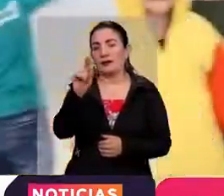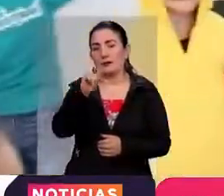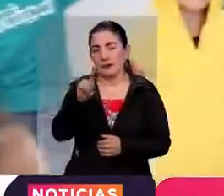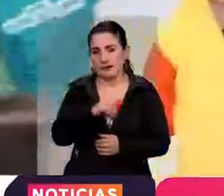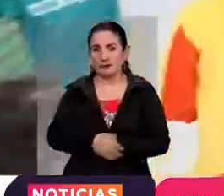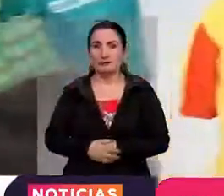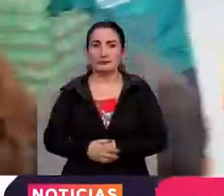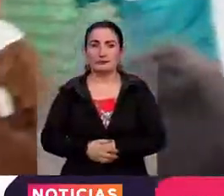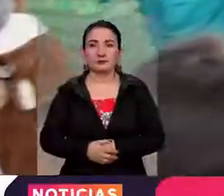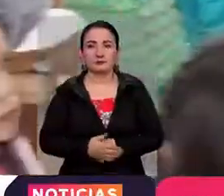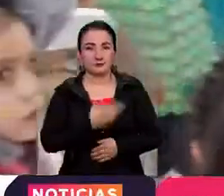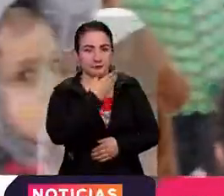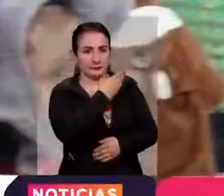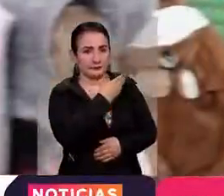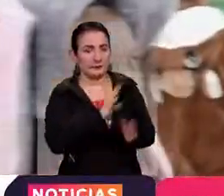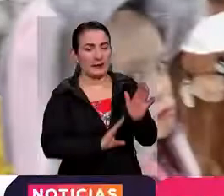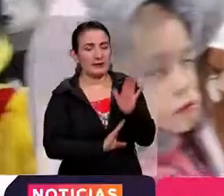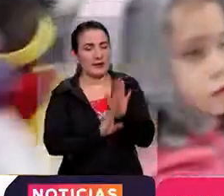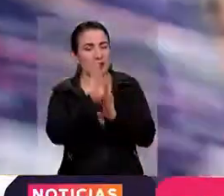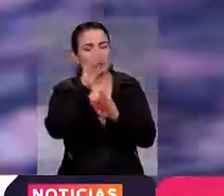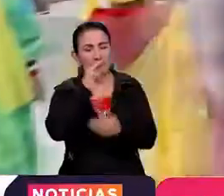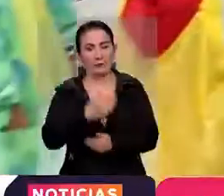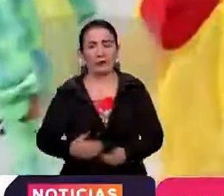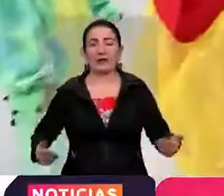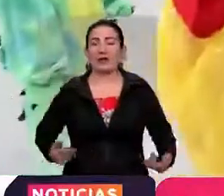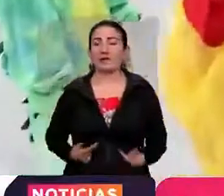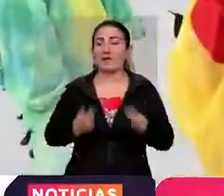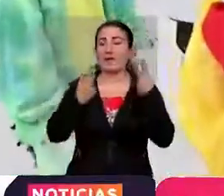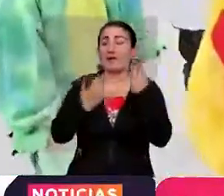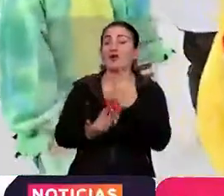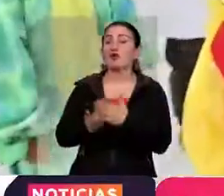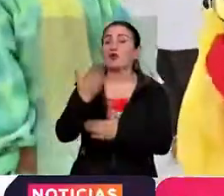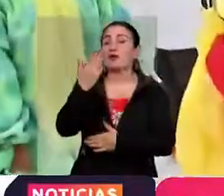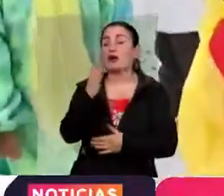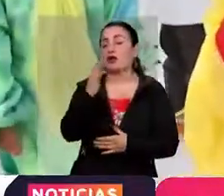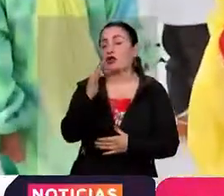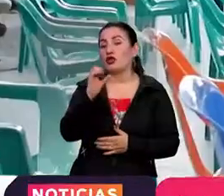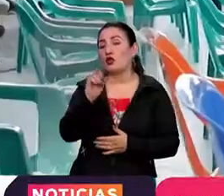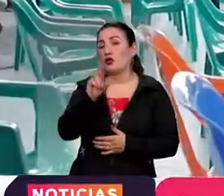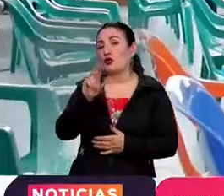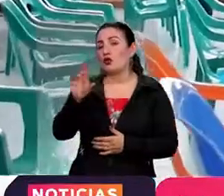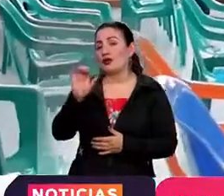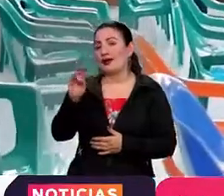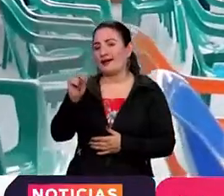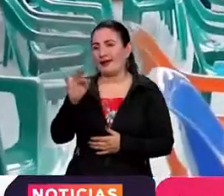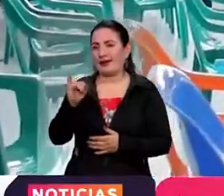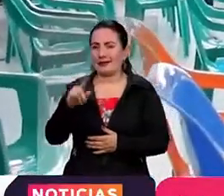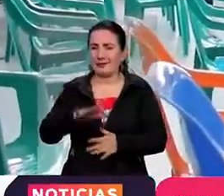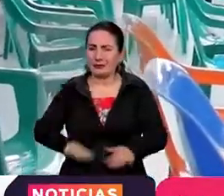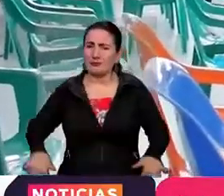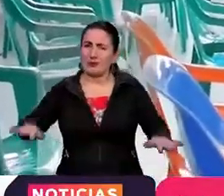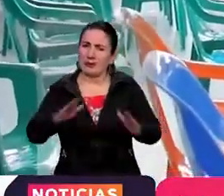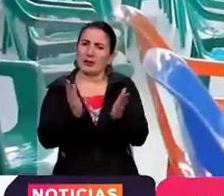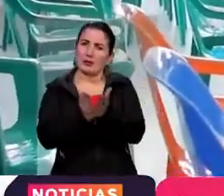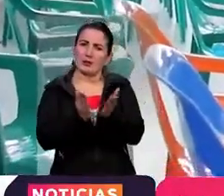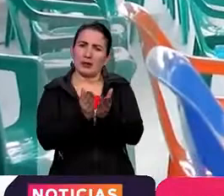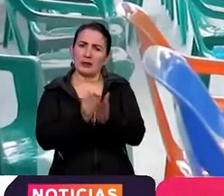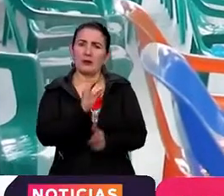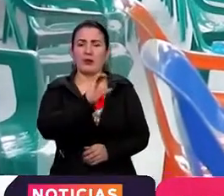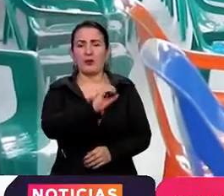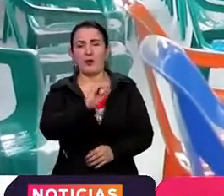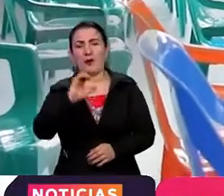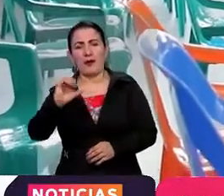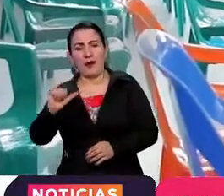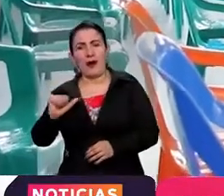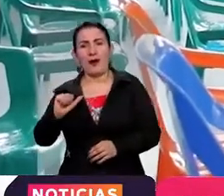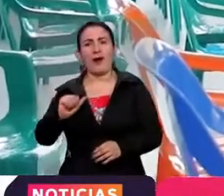Se trata de los Centros de Desarrollo Infantil Vida Nueva y Torrentes, que buscan garantizar un espacio educativo a niñas y niños que